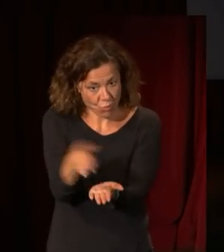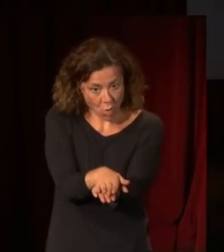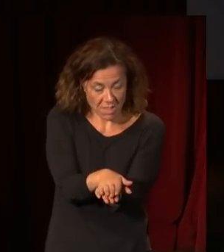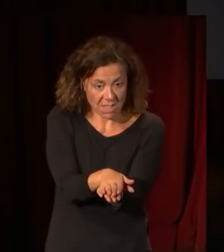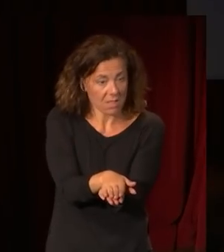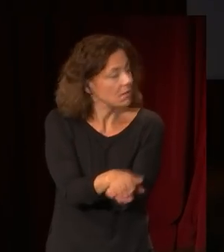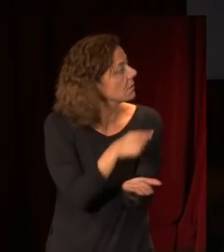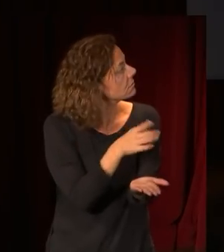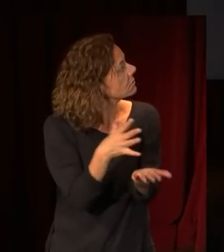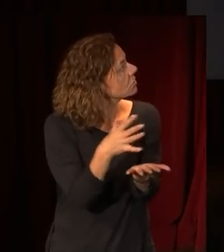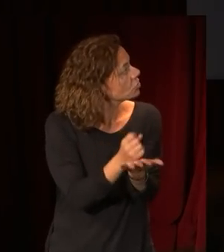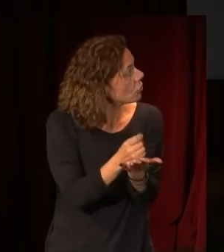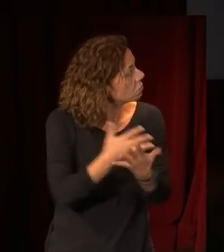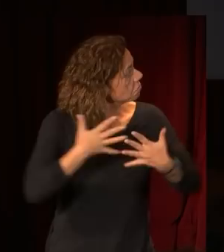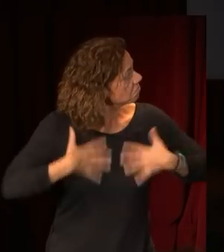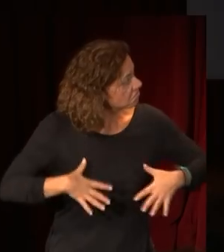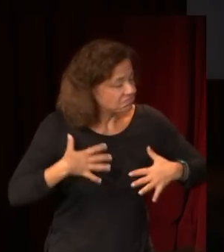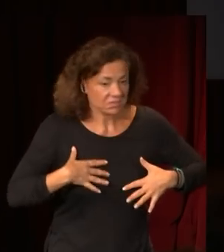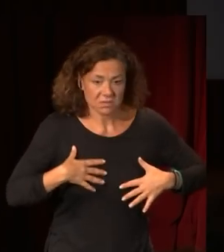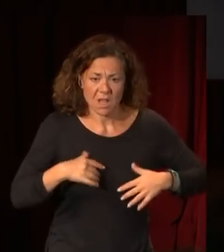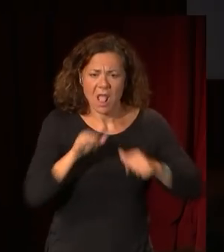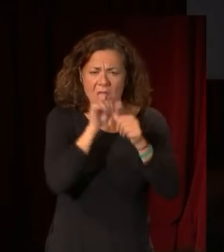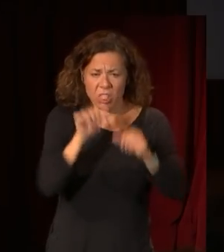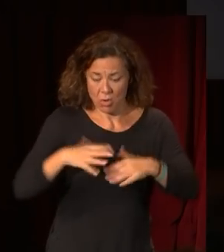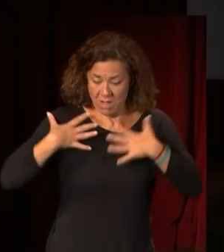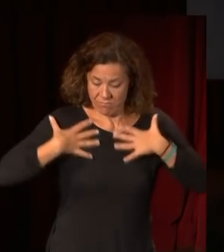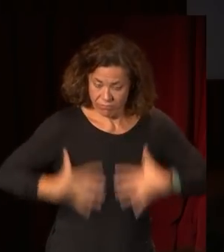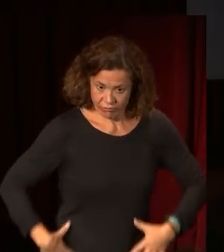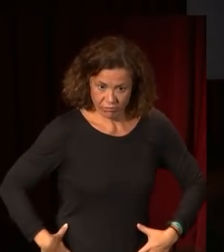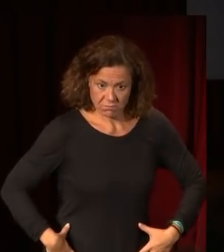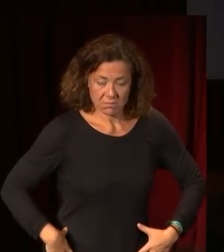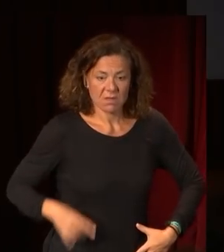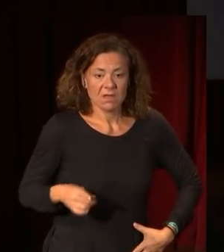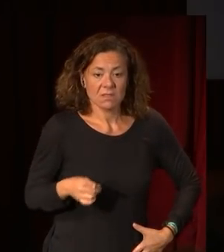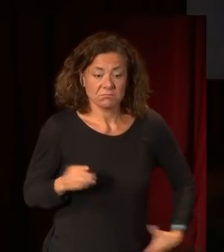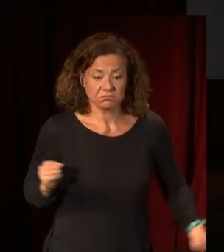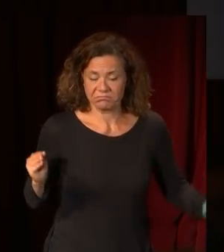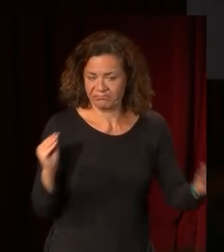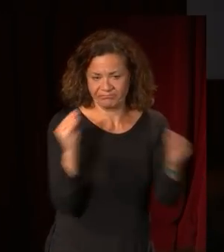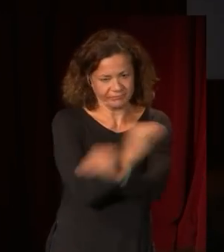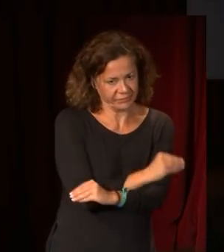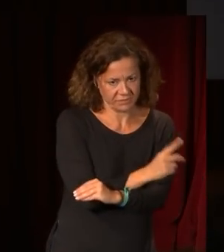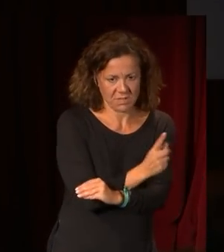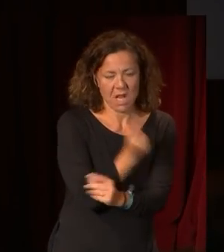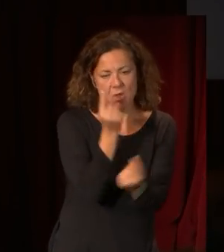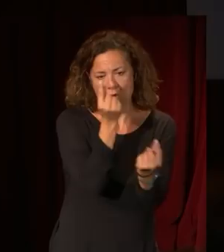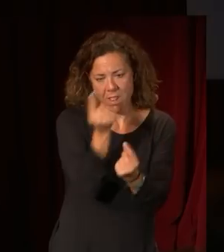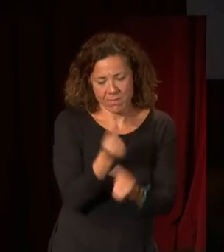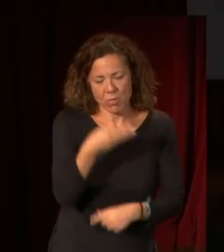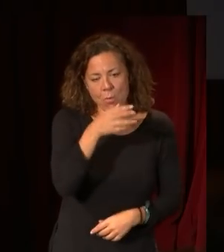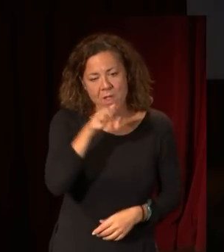estos ingresados en la zona de la dalmática en la zona de la mitra nada que ver con la composición que bermejo había